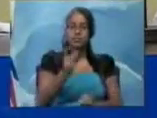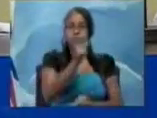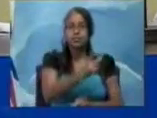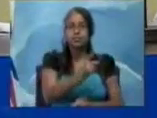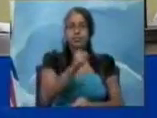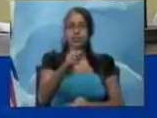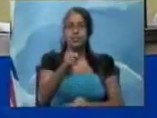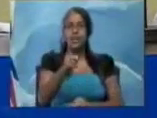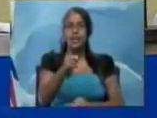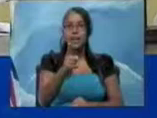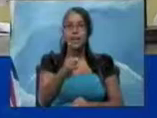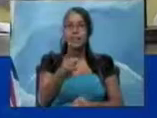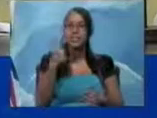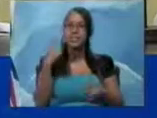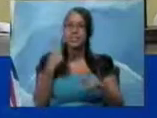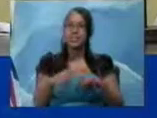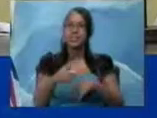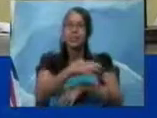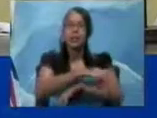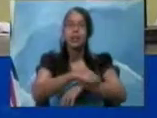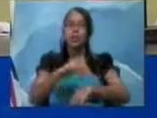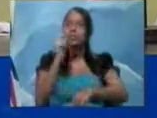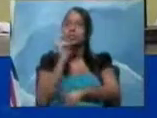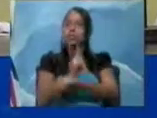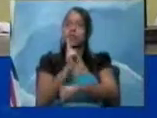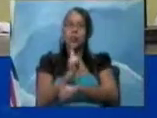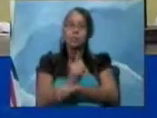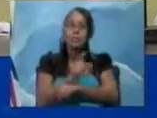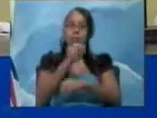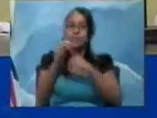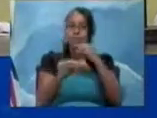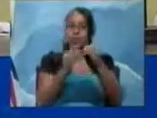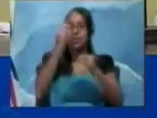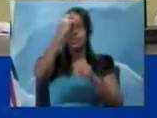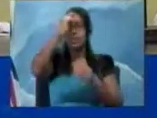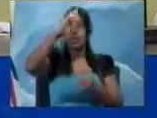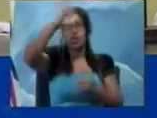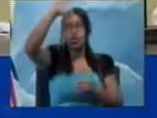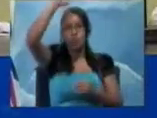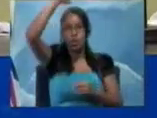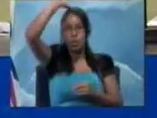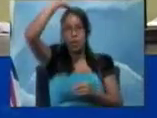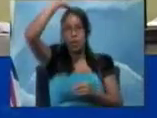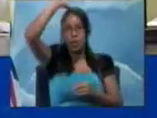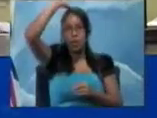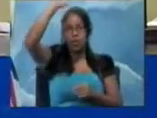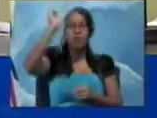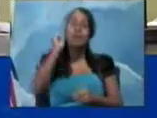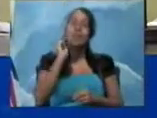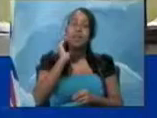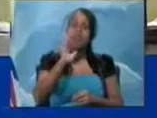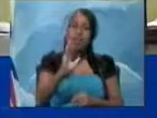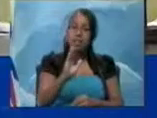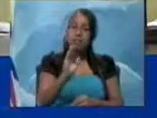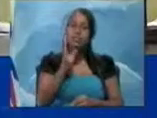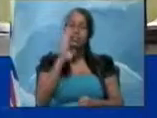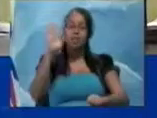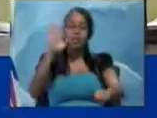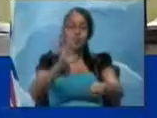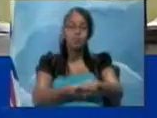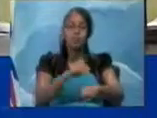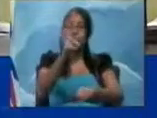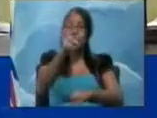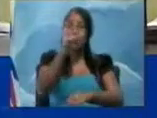ese salvajismo solamente lo hicieron los romanos y así se cumplió la